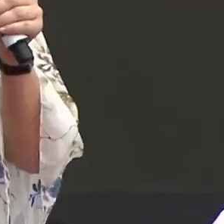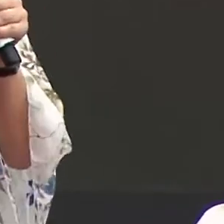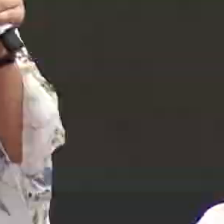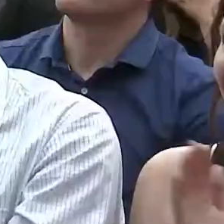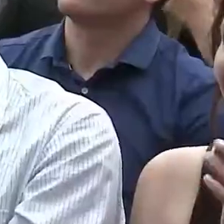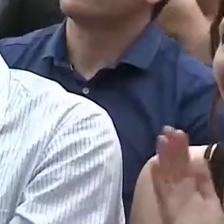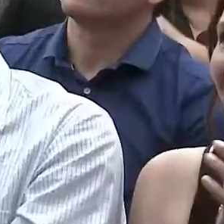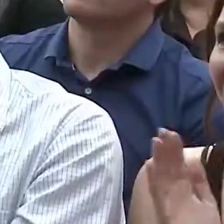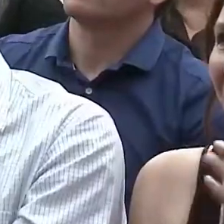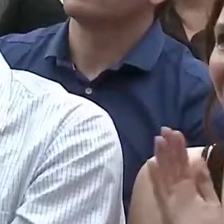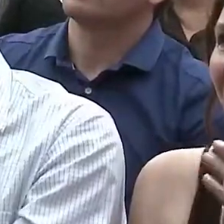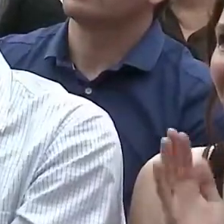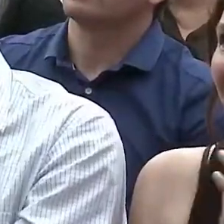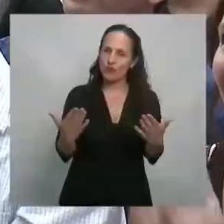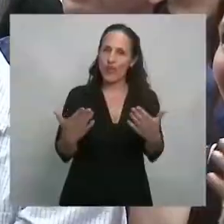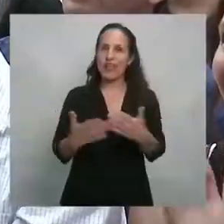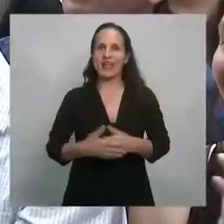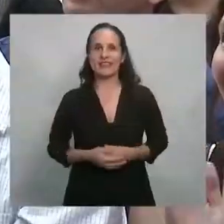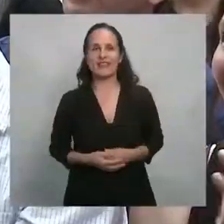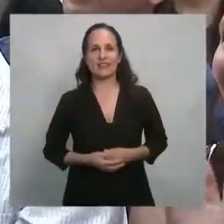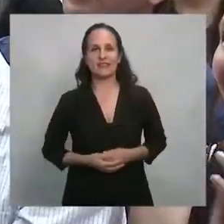Obrigada. Qué emocionante. Yo,